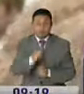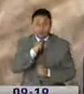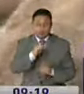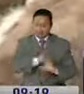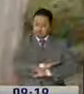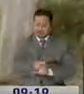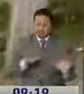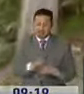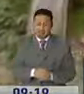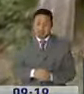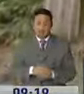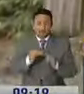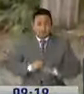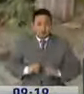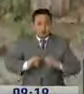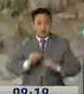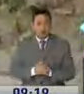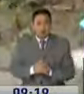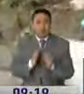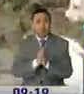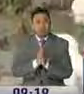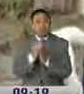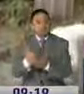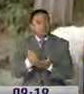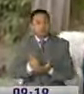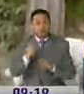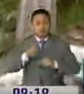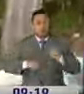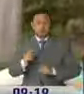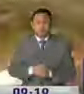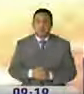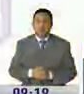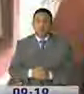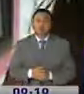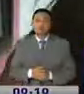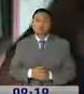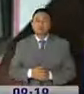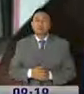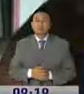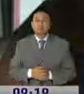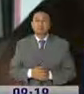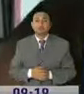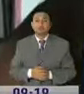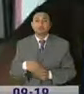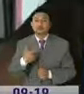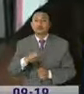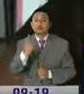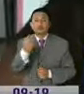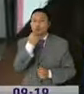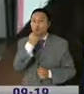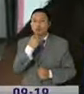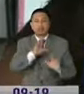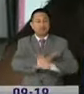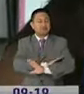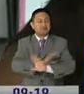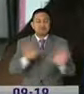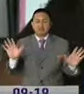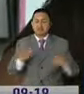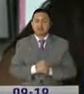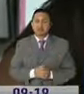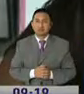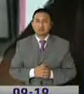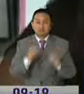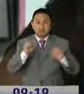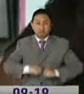nada. Y para seguir así, solicita su ayuda, amigos televidentes. Solamente la comida, solamente eso. Que me